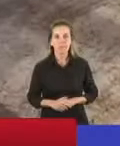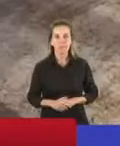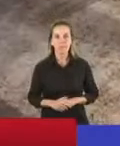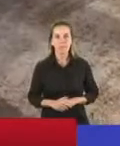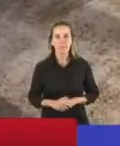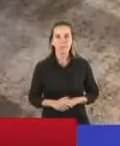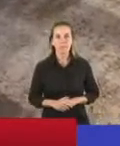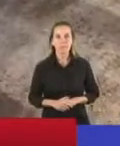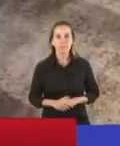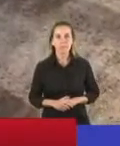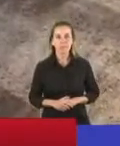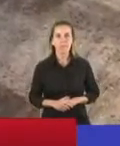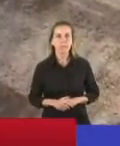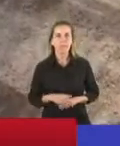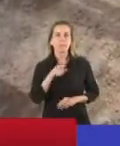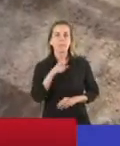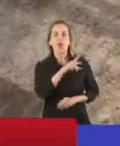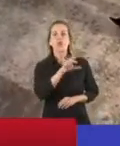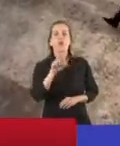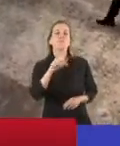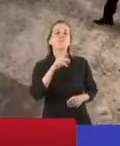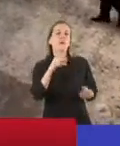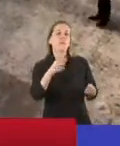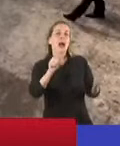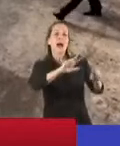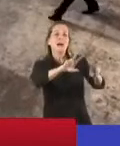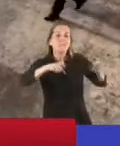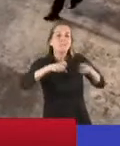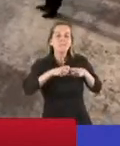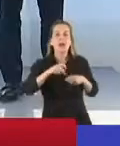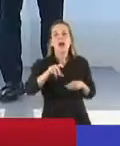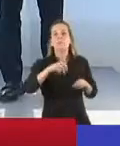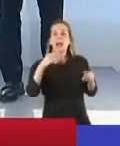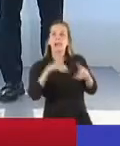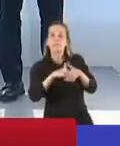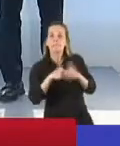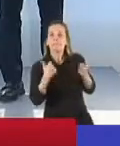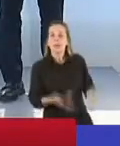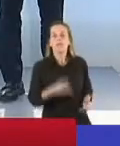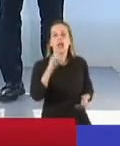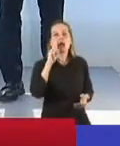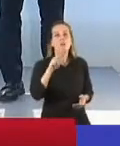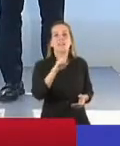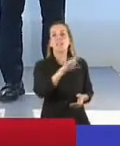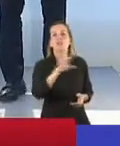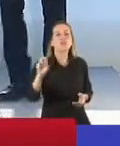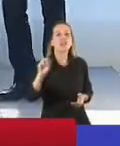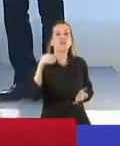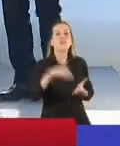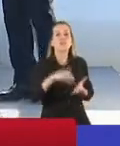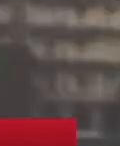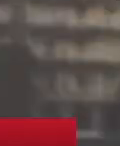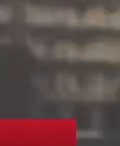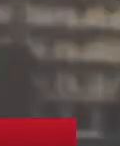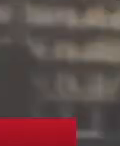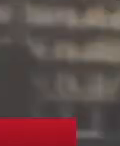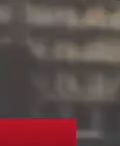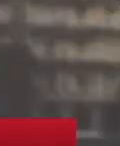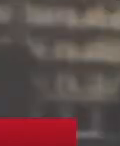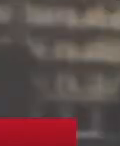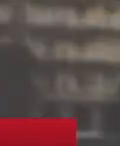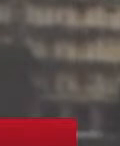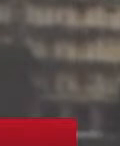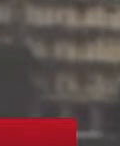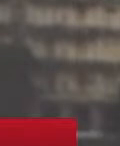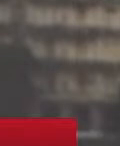grande donde dividieron dos VIP. Exacto. En un VIP estaba Alberto y sus amigos. Sí, con dos. Y en el otro estaba todo el